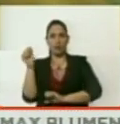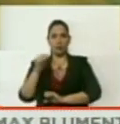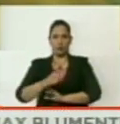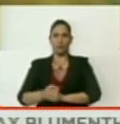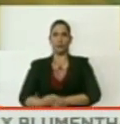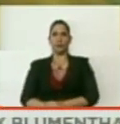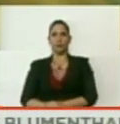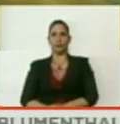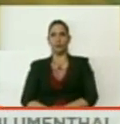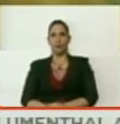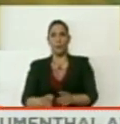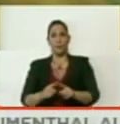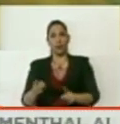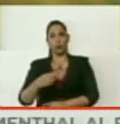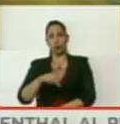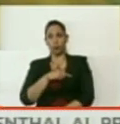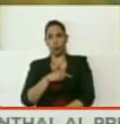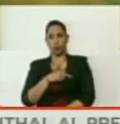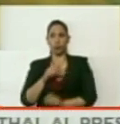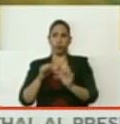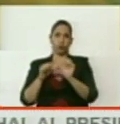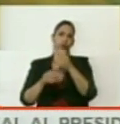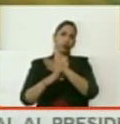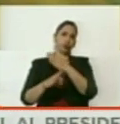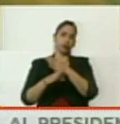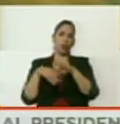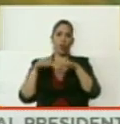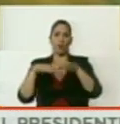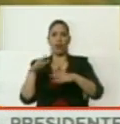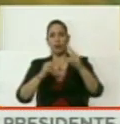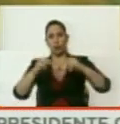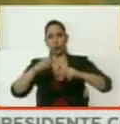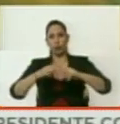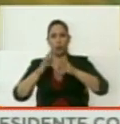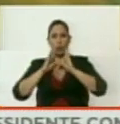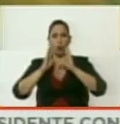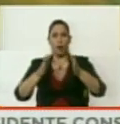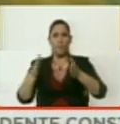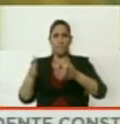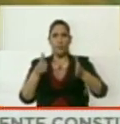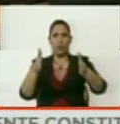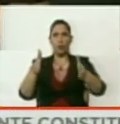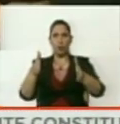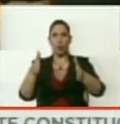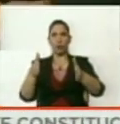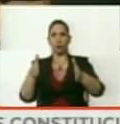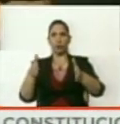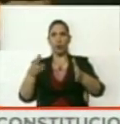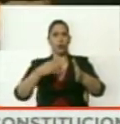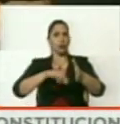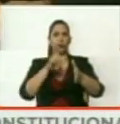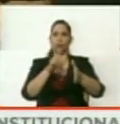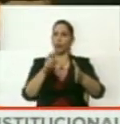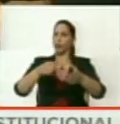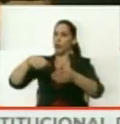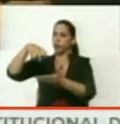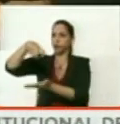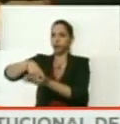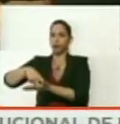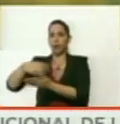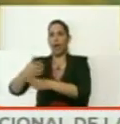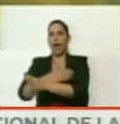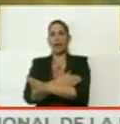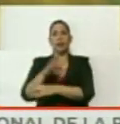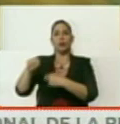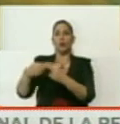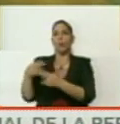pueblo? Sí, pero nosotros seguiremos adelante construyendo caminos alternativos. No vamos a doblegarnos ante ninguna